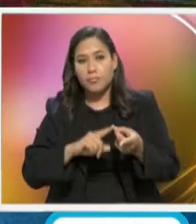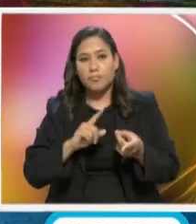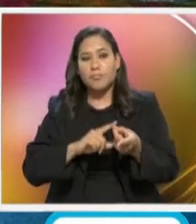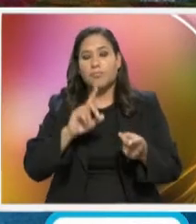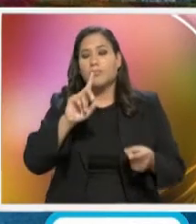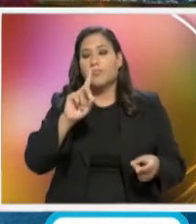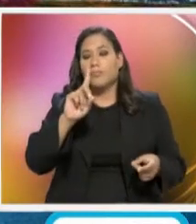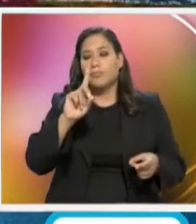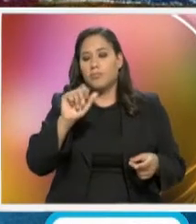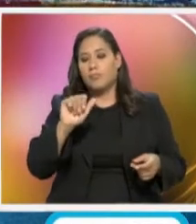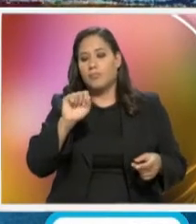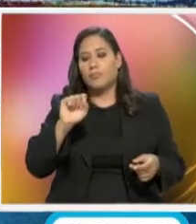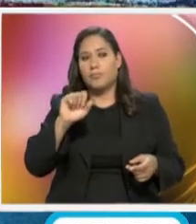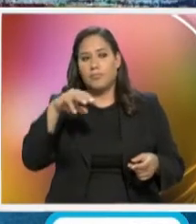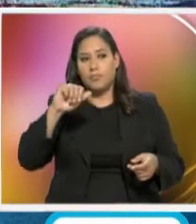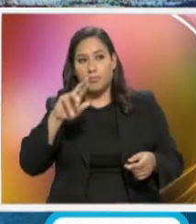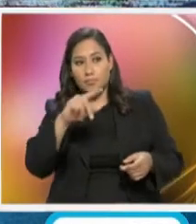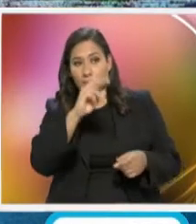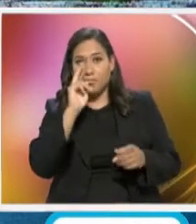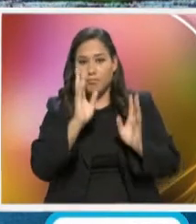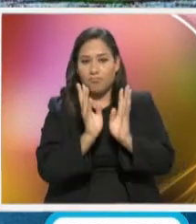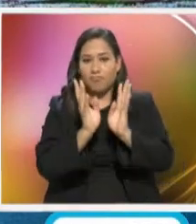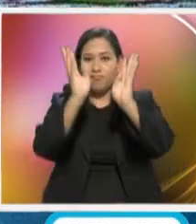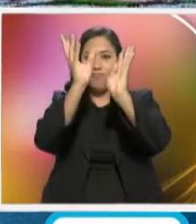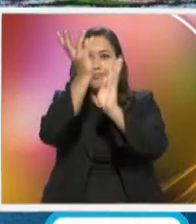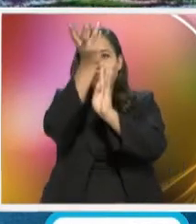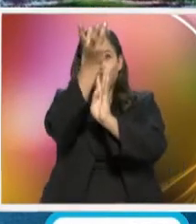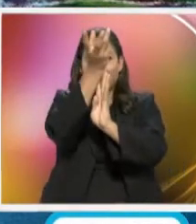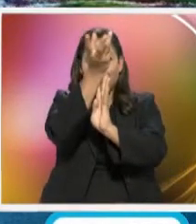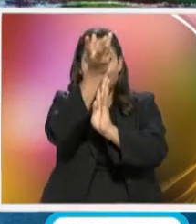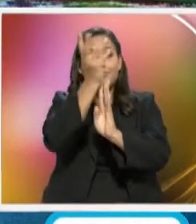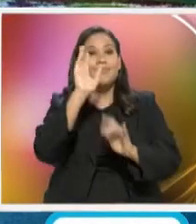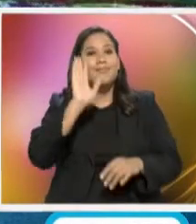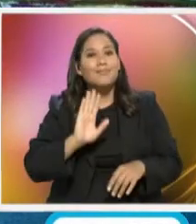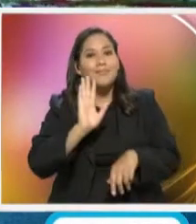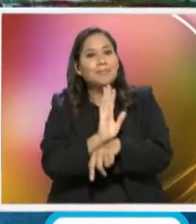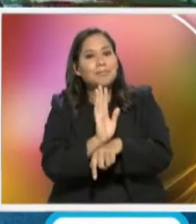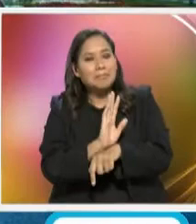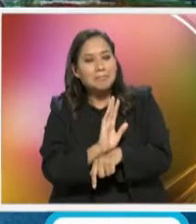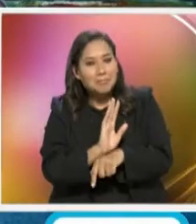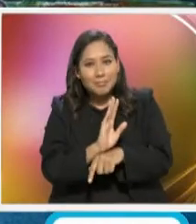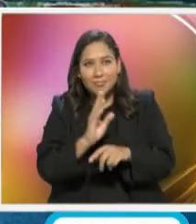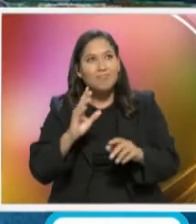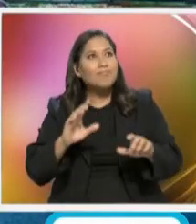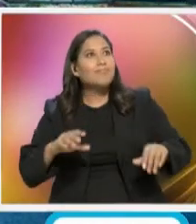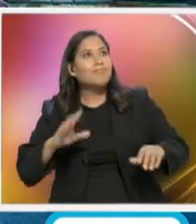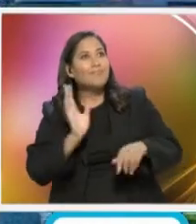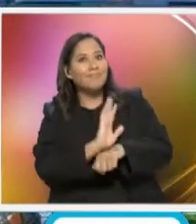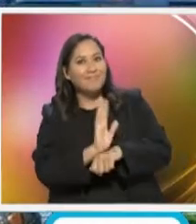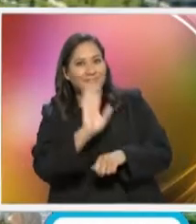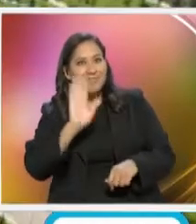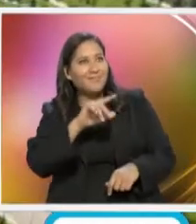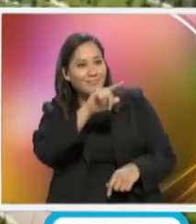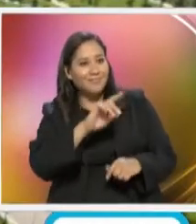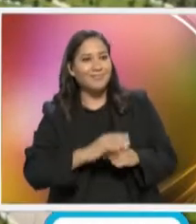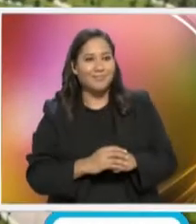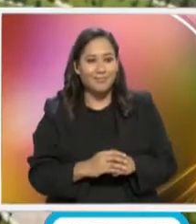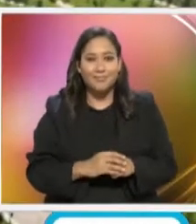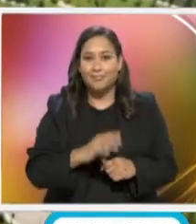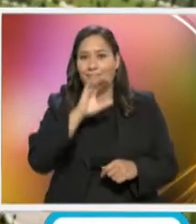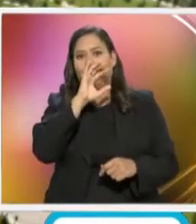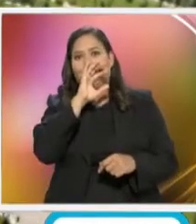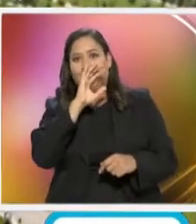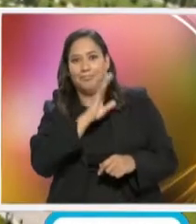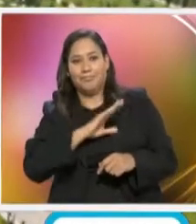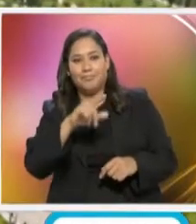llama, una ciudad satélite también. Mira, nada más, parece que estamos viendo una película de ciencia Sí, ficción, ¿no? sí, son increíbles, ¿no? Esta es la más impresionante,